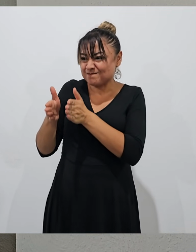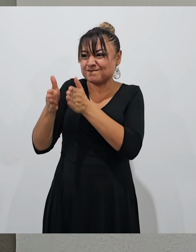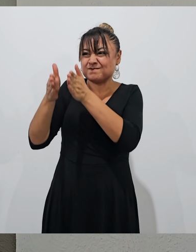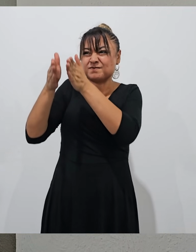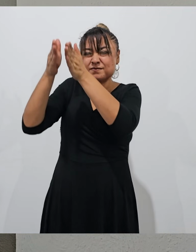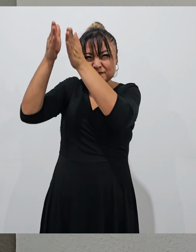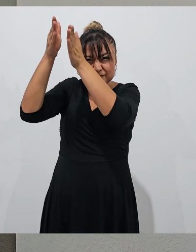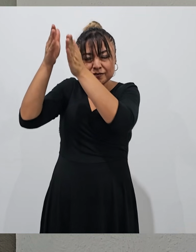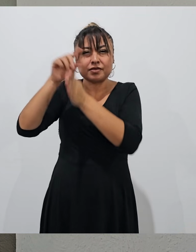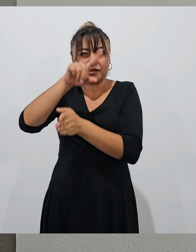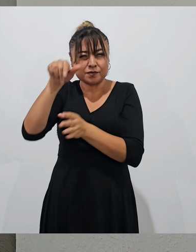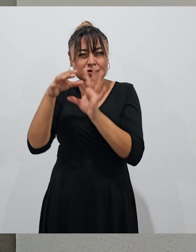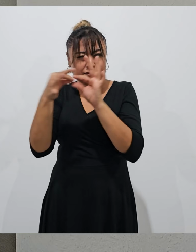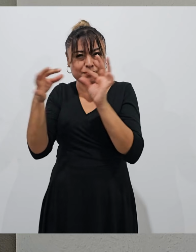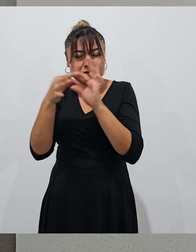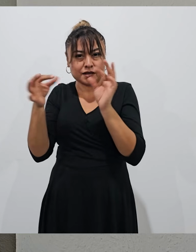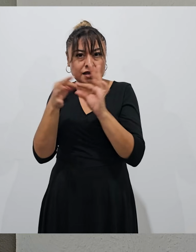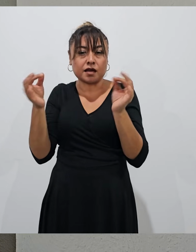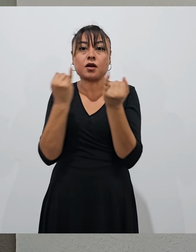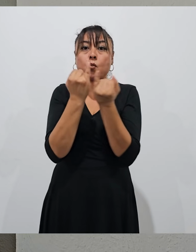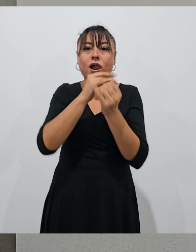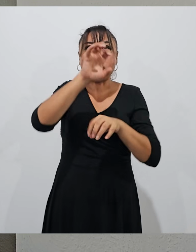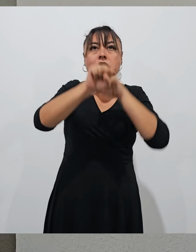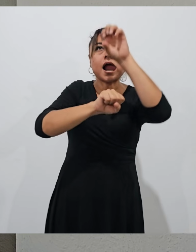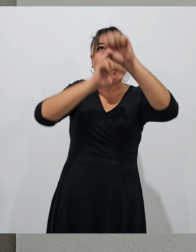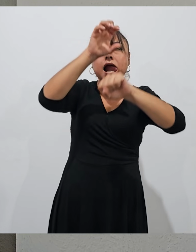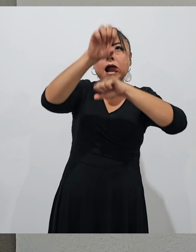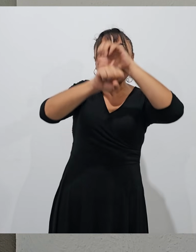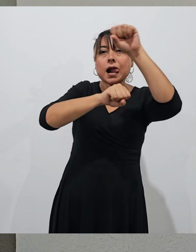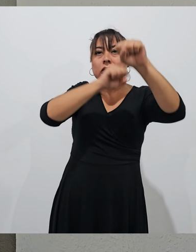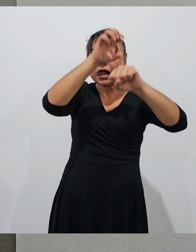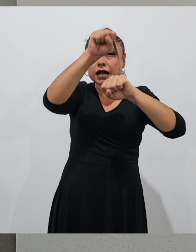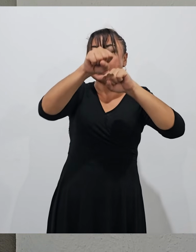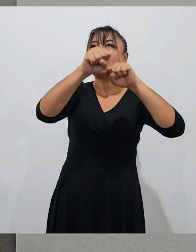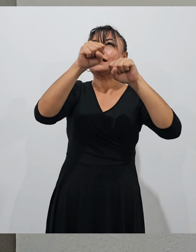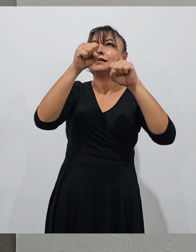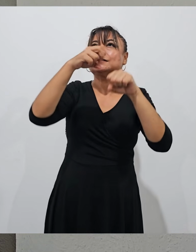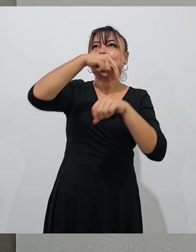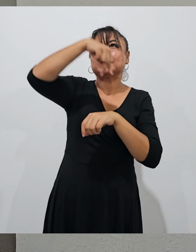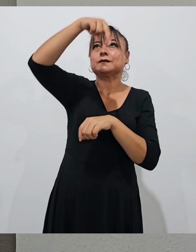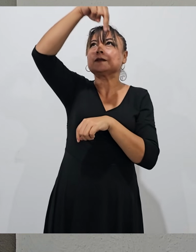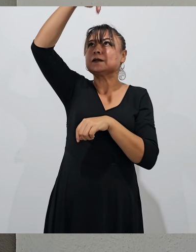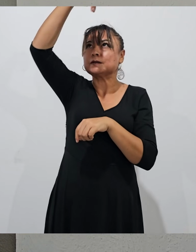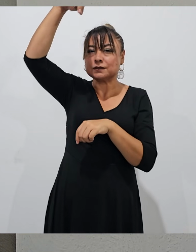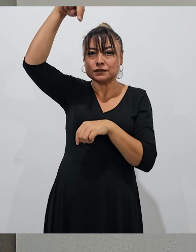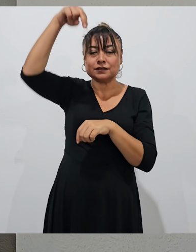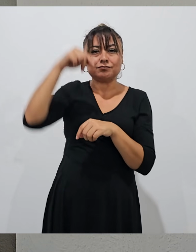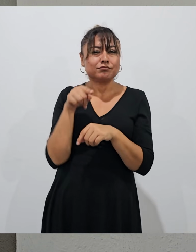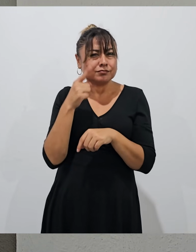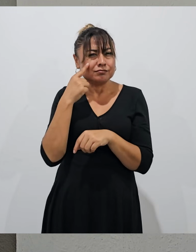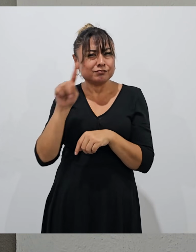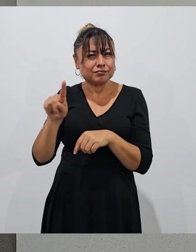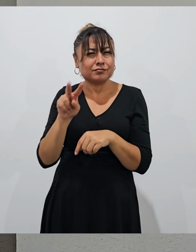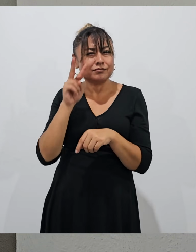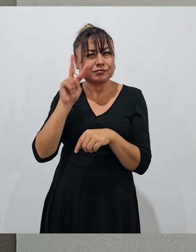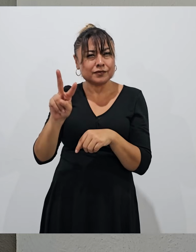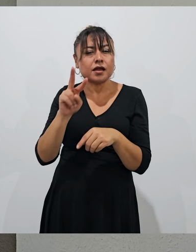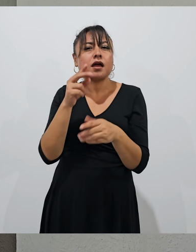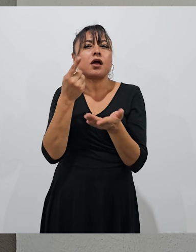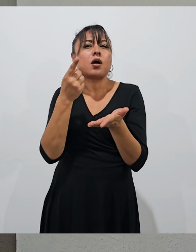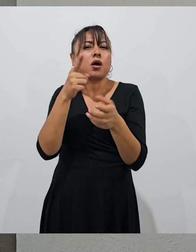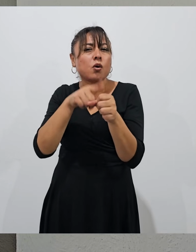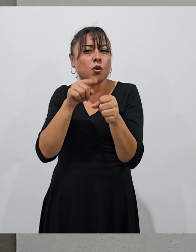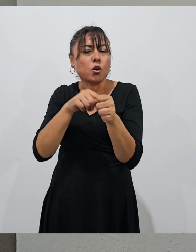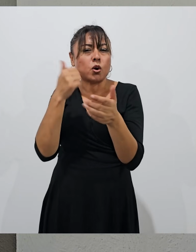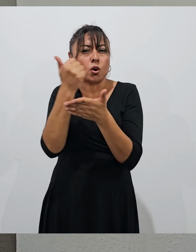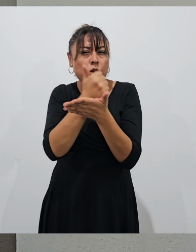y las escaleras, que son el elemento de unión entre el templo y la torre. En medio y en color azul están las pilas de contención, las cuales se hicieron para poder